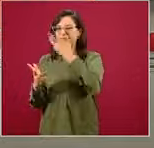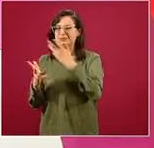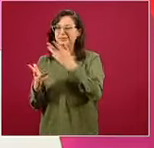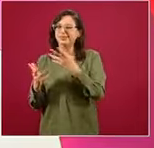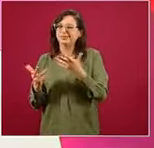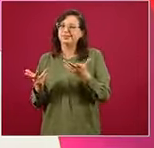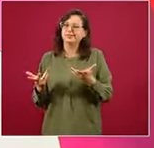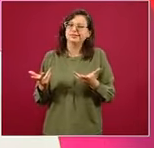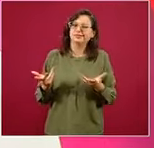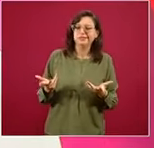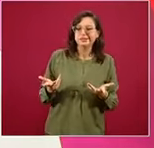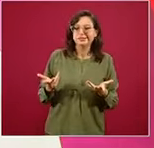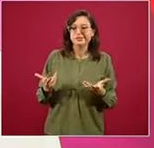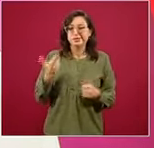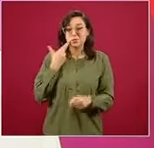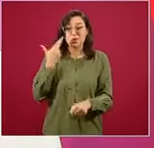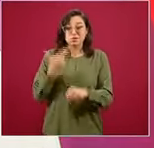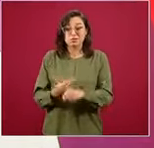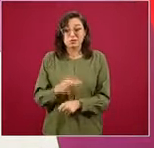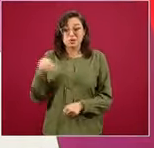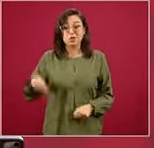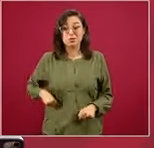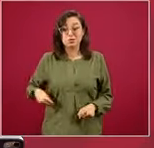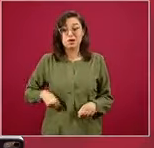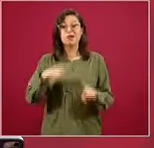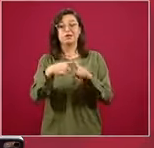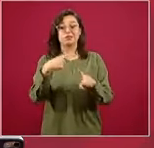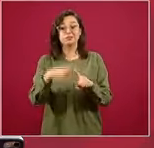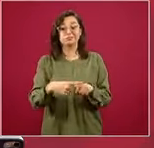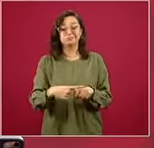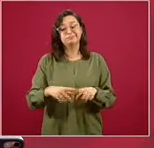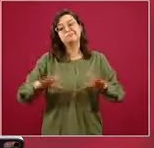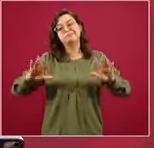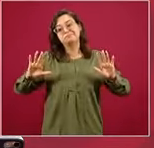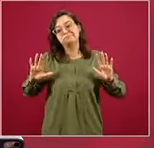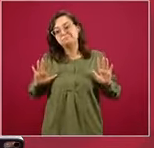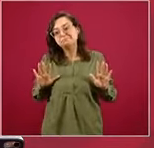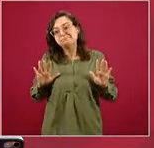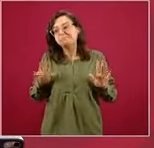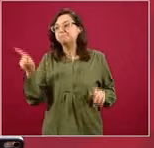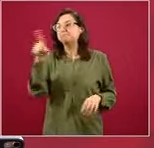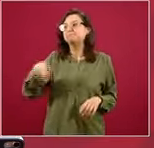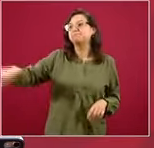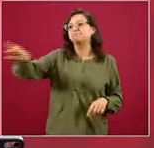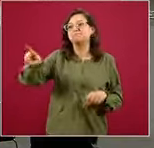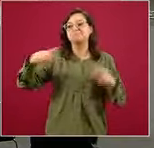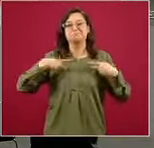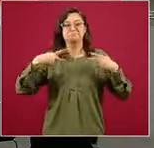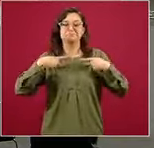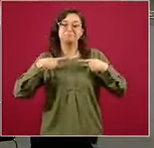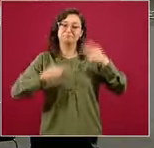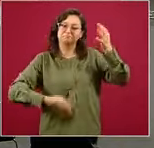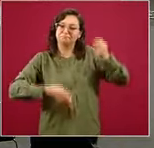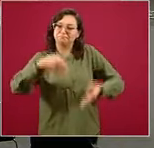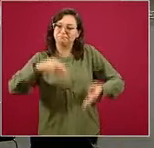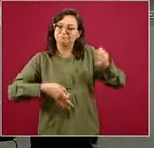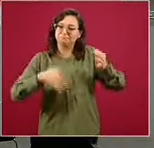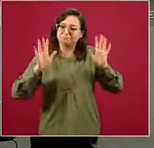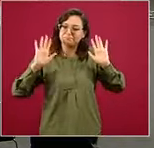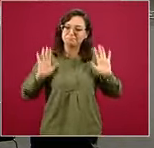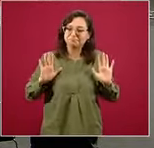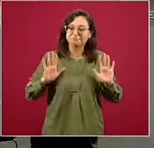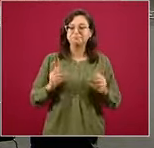día será evaluada, supongo, de acuerdo a las contribuciones. Muchas